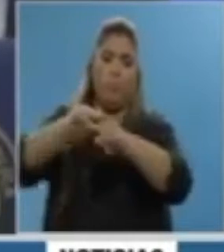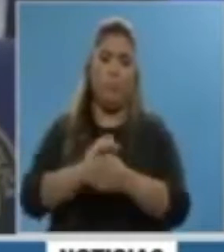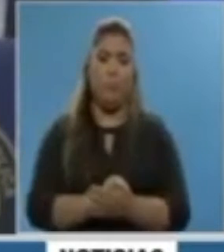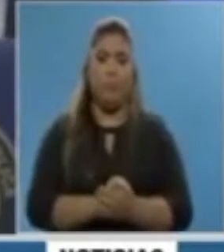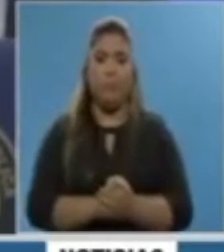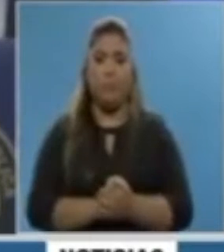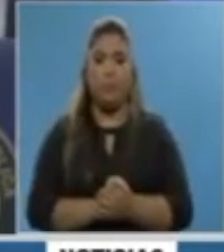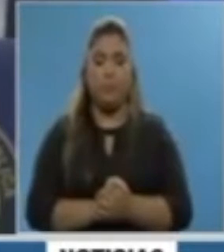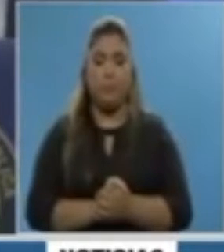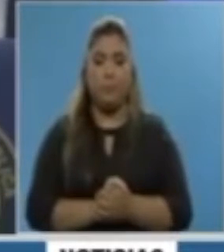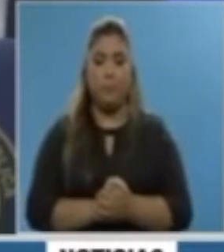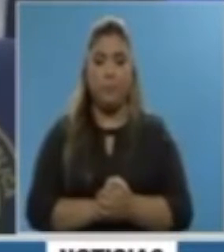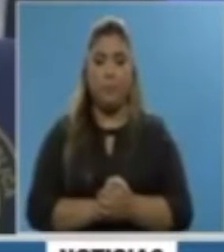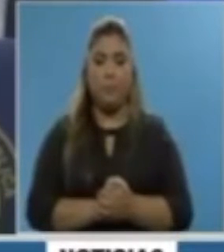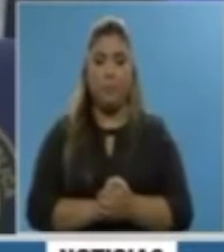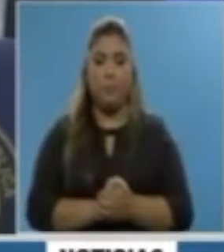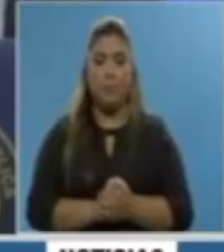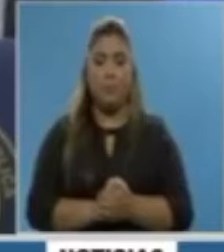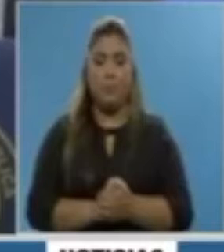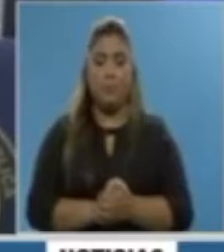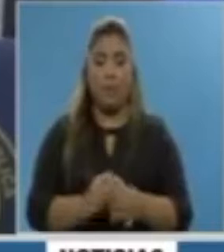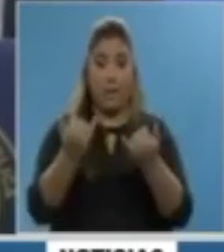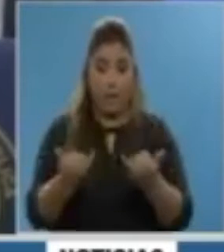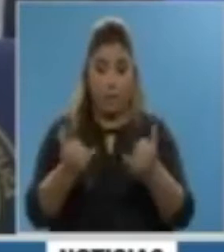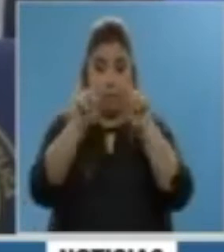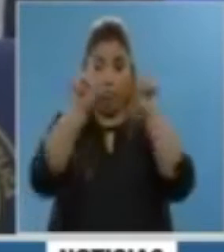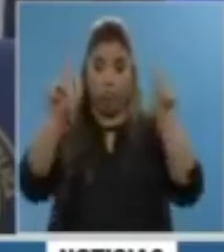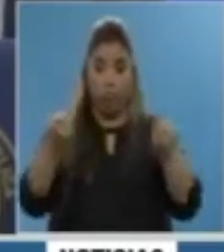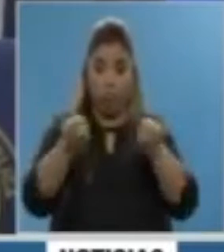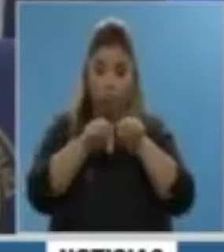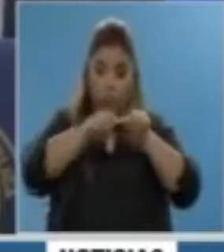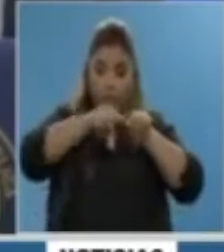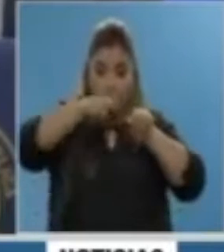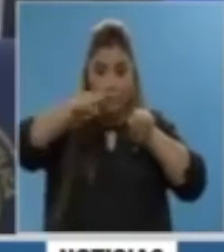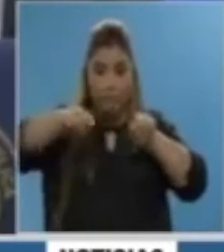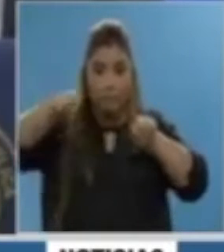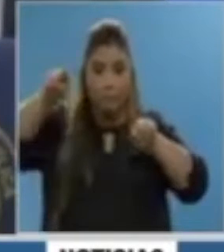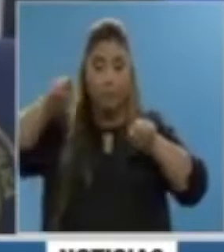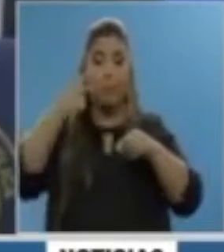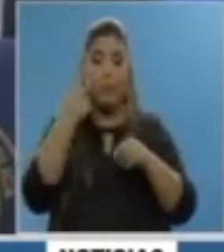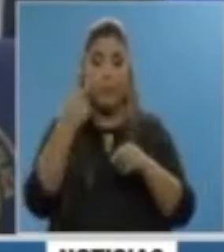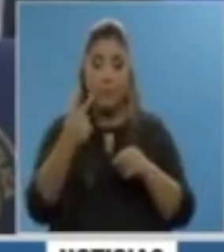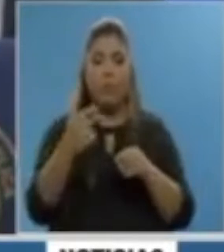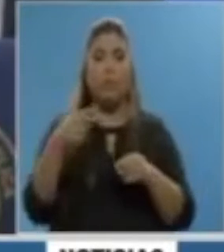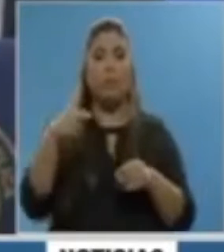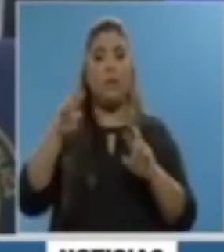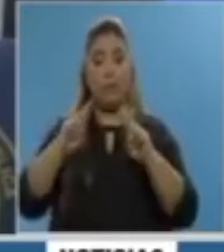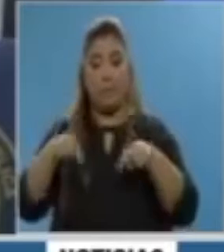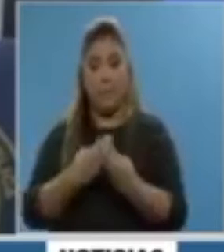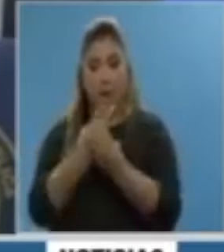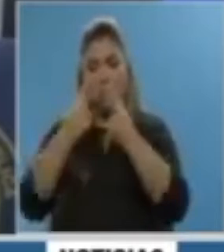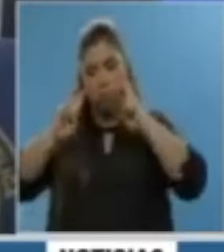Este es el indicador, ya pasando a la información epidemiológica, que hemos venido monitoreando, el tiempo